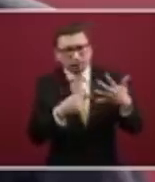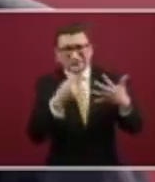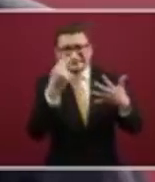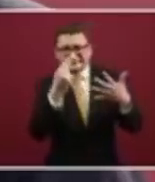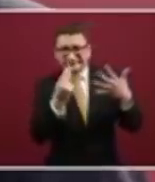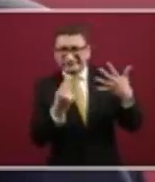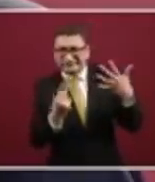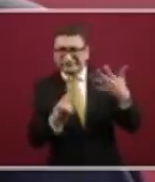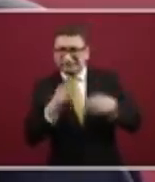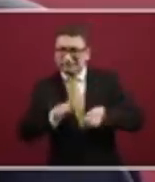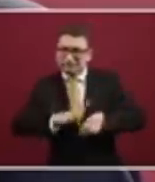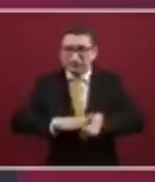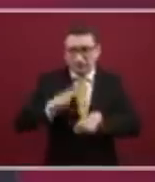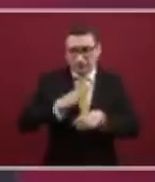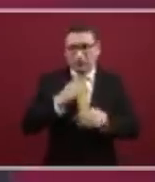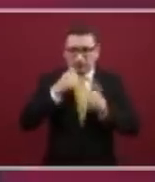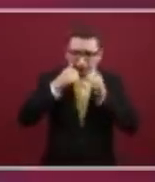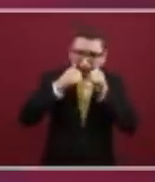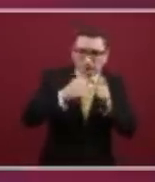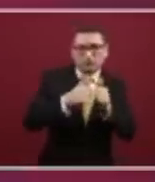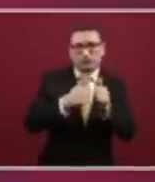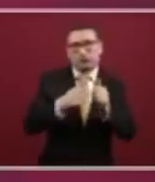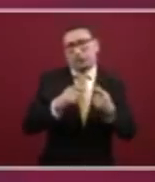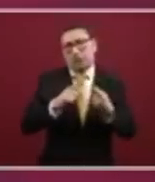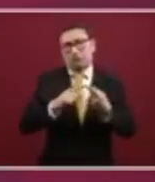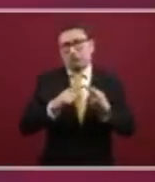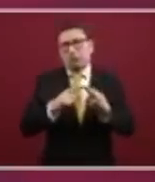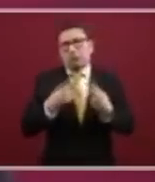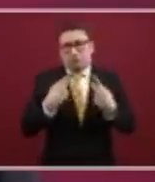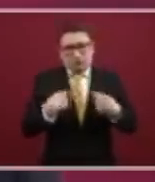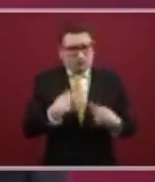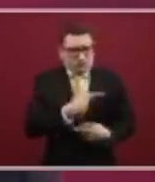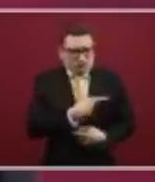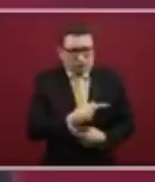atender a los pobres, atender a